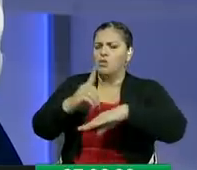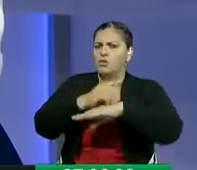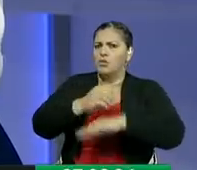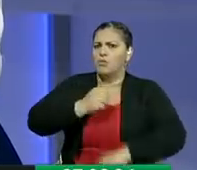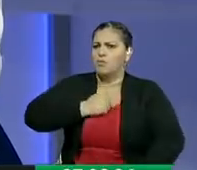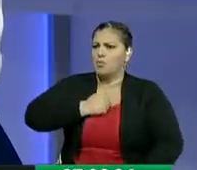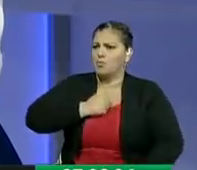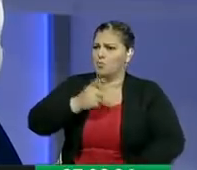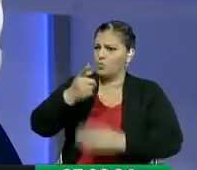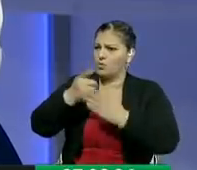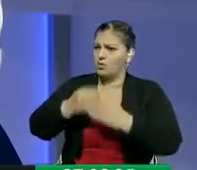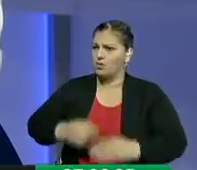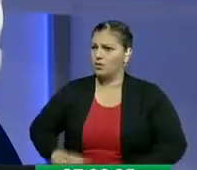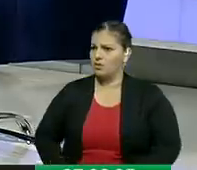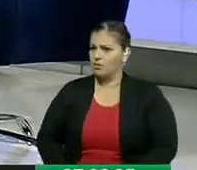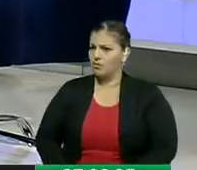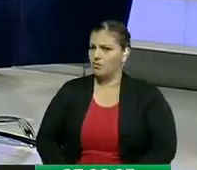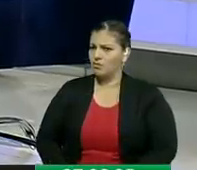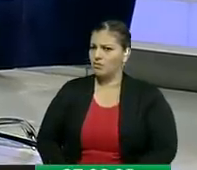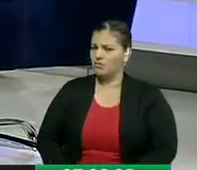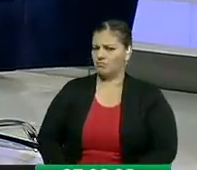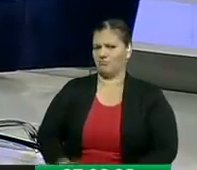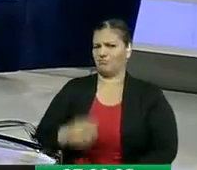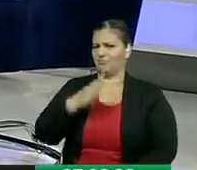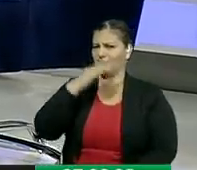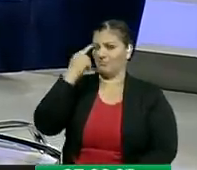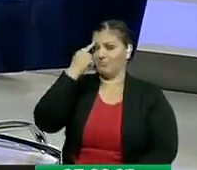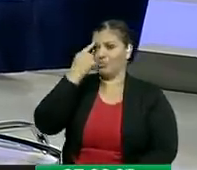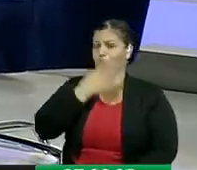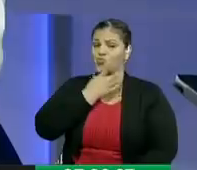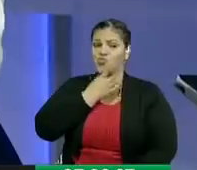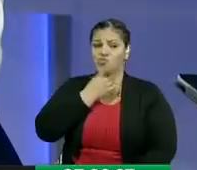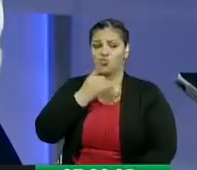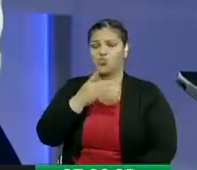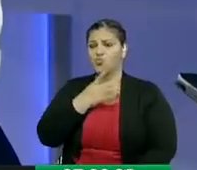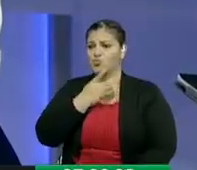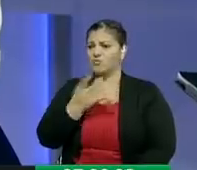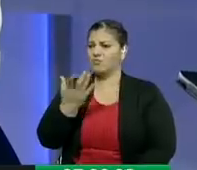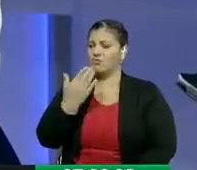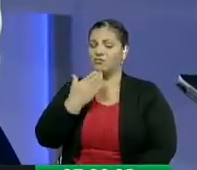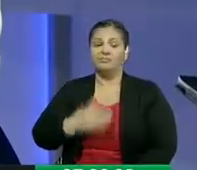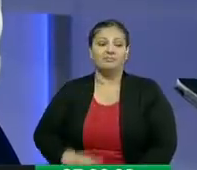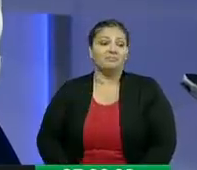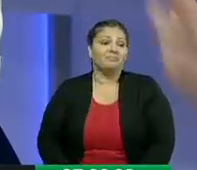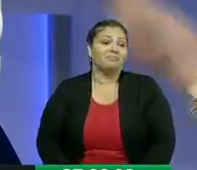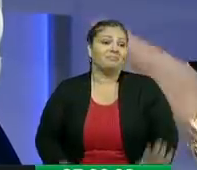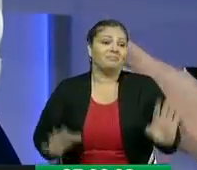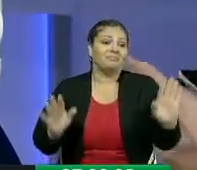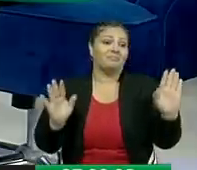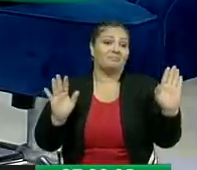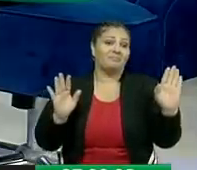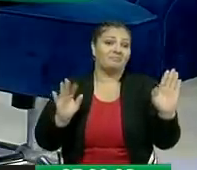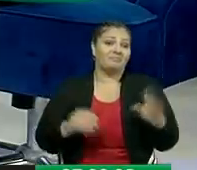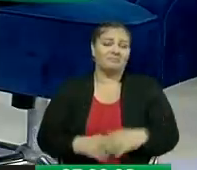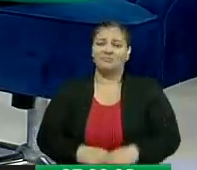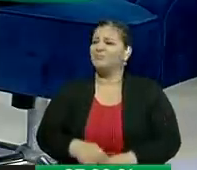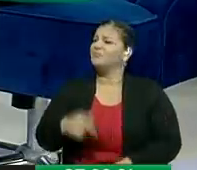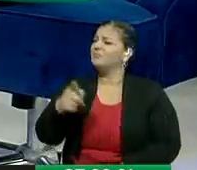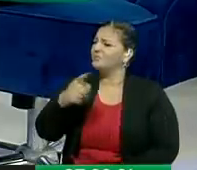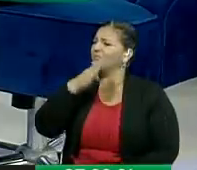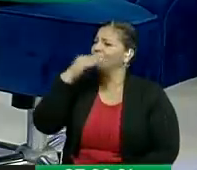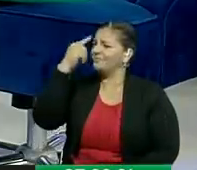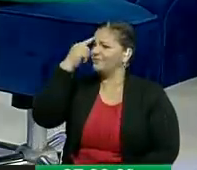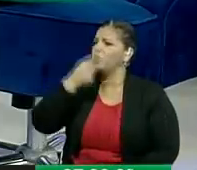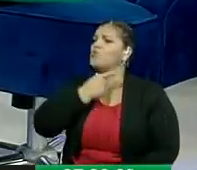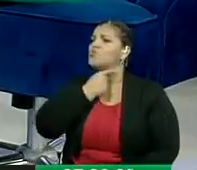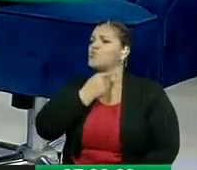¿Sí? ¿Usted cree? Definitivamente. La prueba es el resultado. Pero le apasiona el tema de la comunicación. En verdad